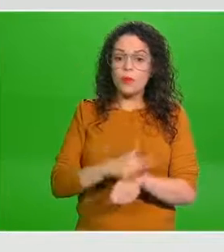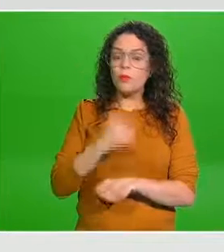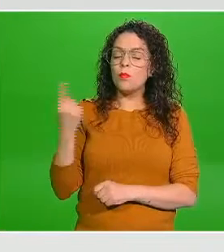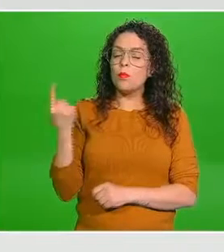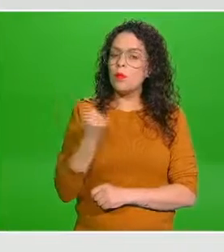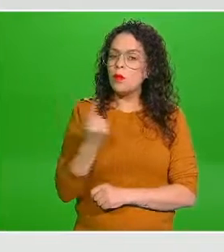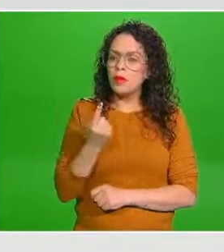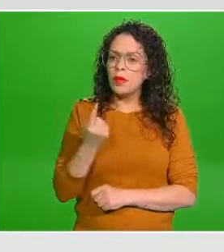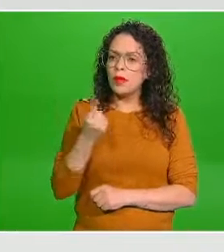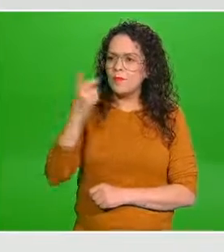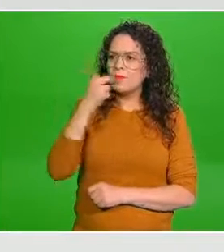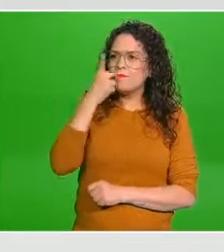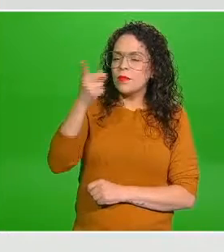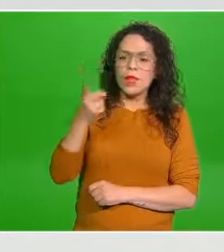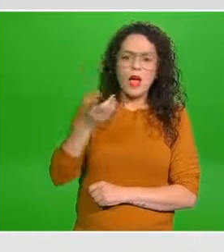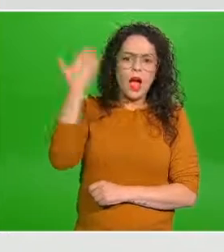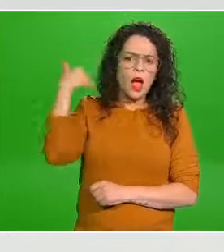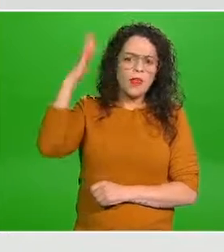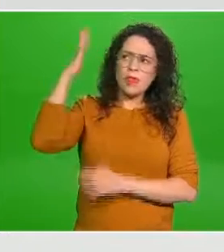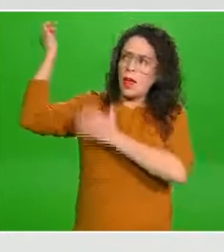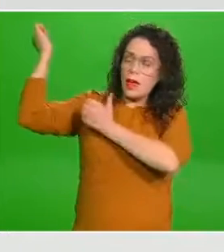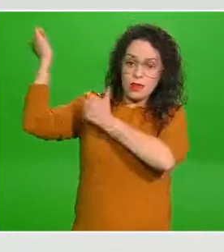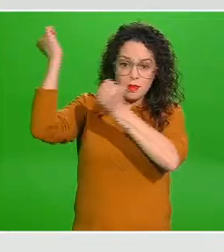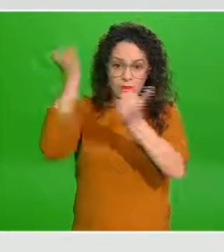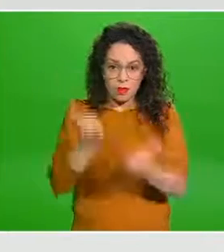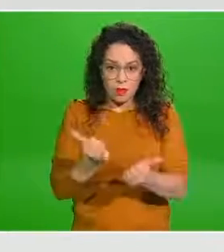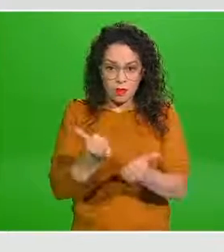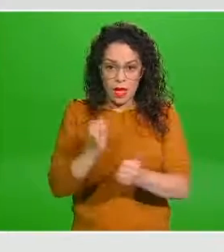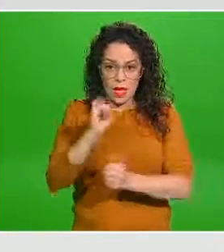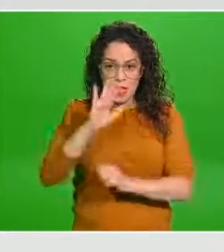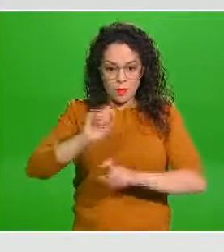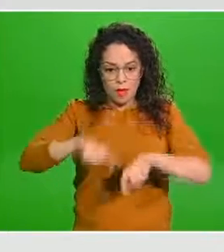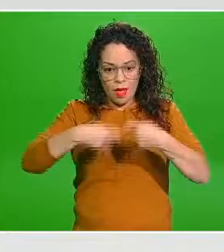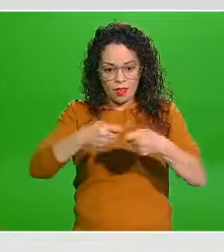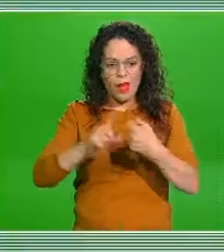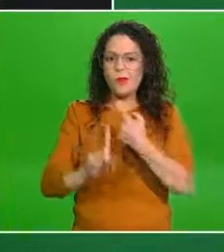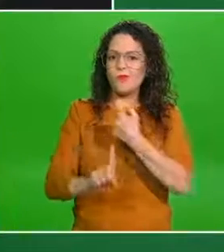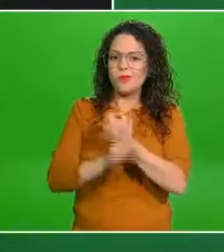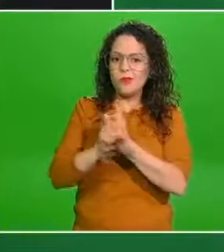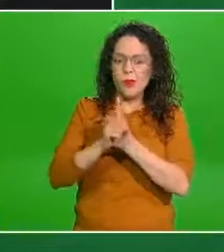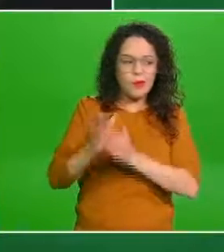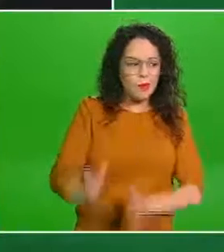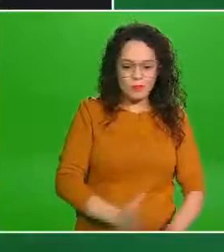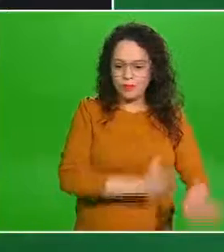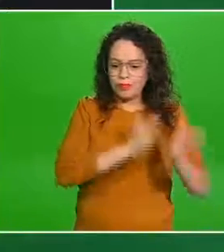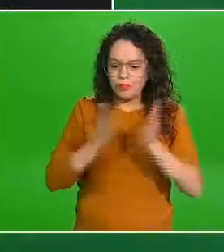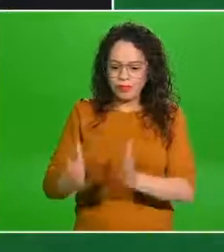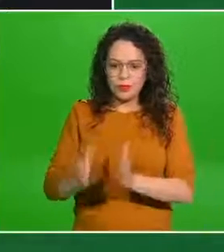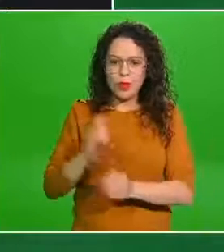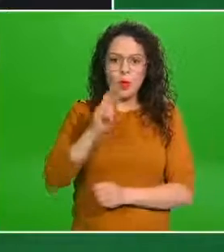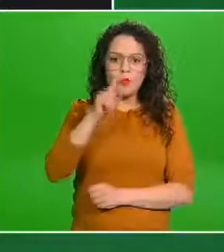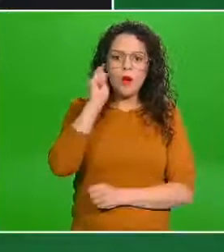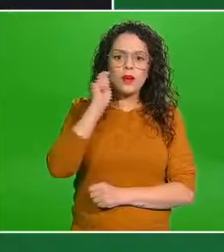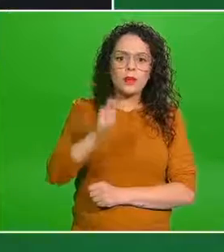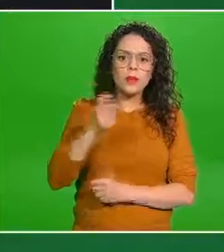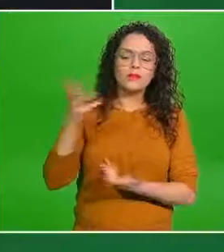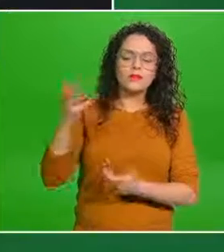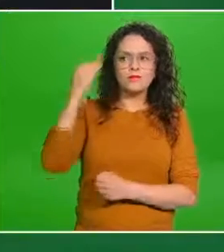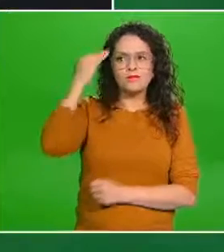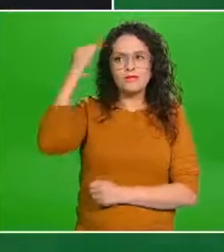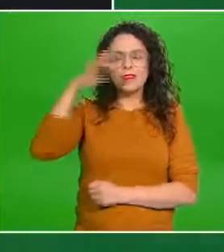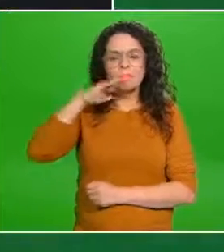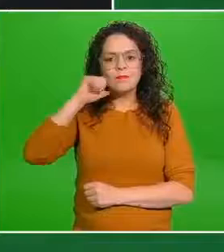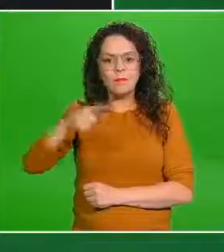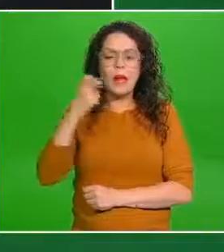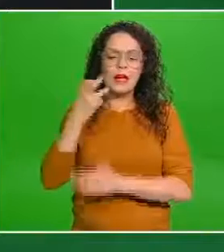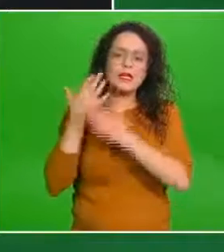habían... El embarque que había llegado y que se les iba a destinar tuvo un problema, se retrasó por una cuestión de temperatura y entonces